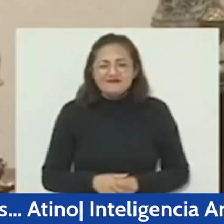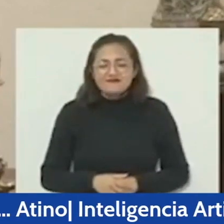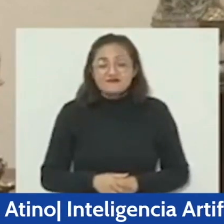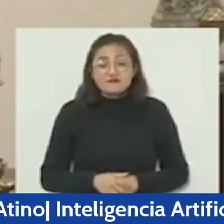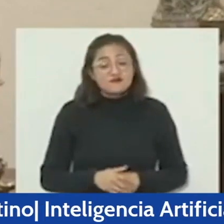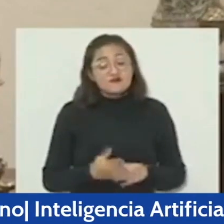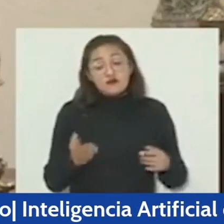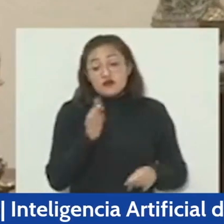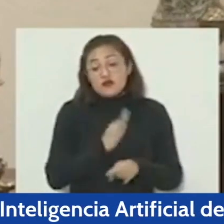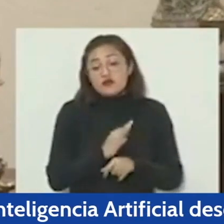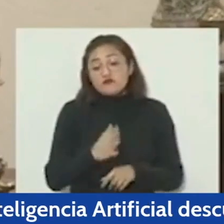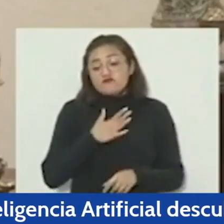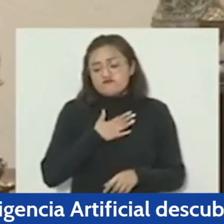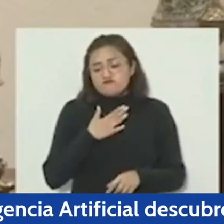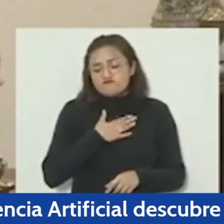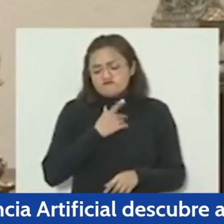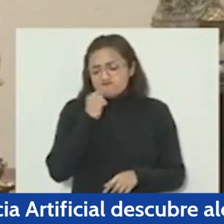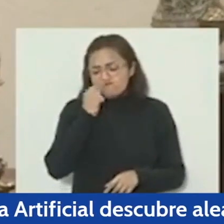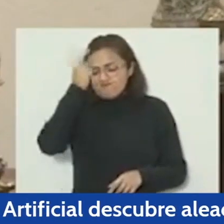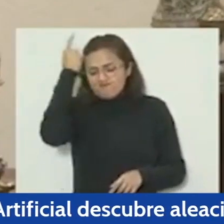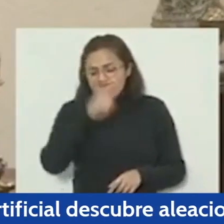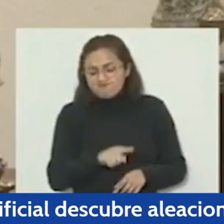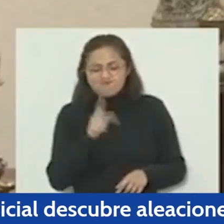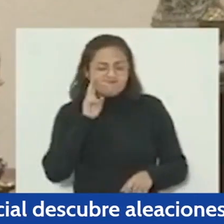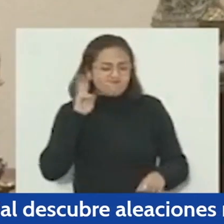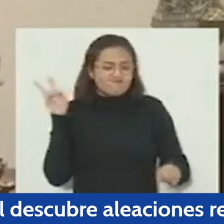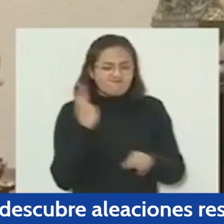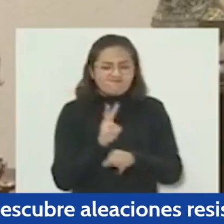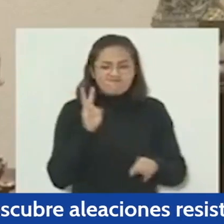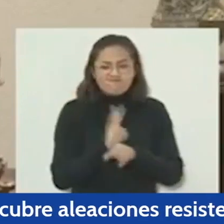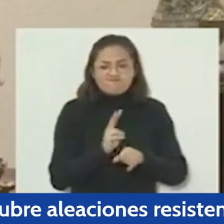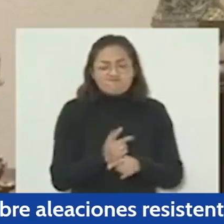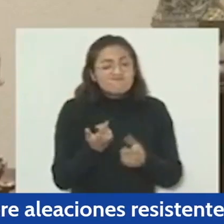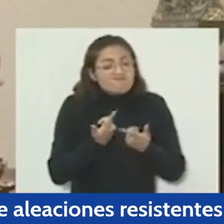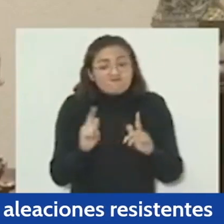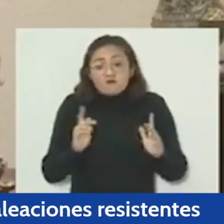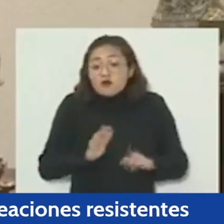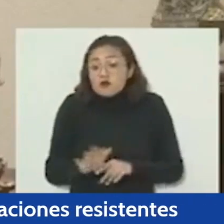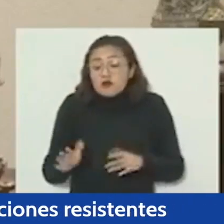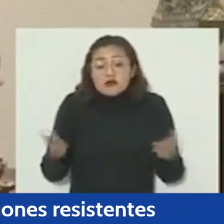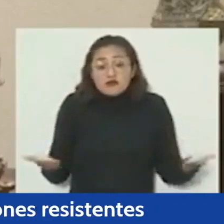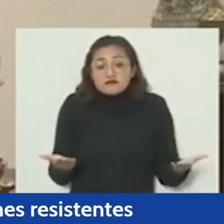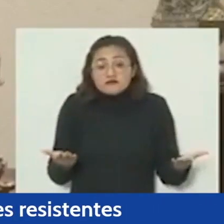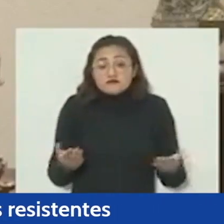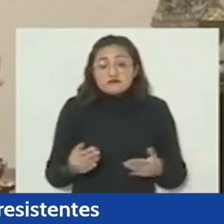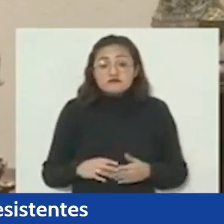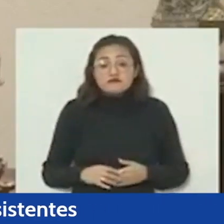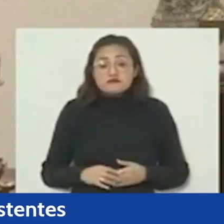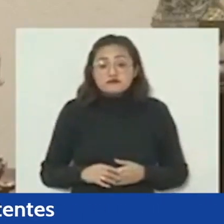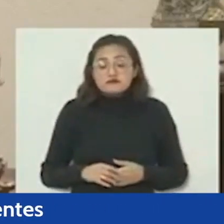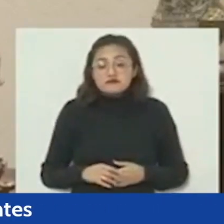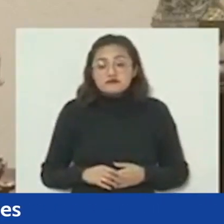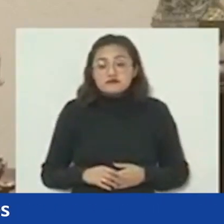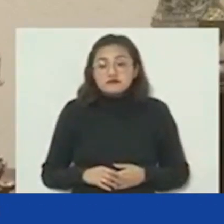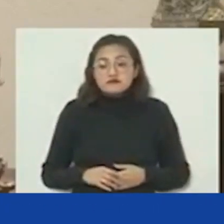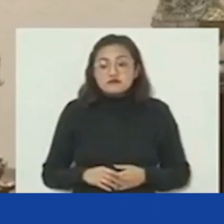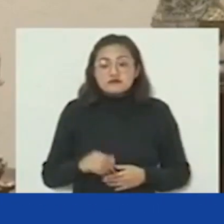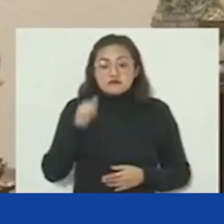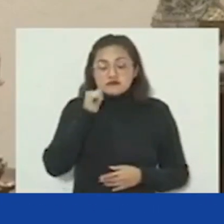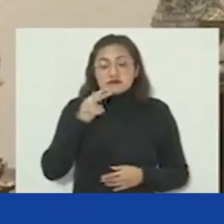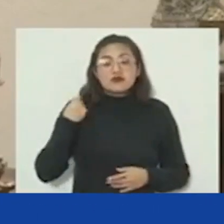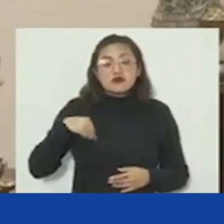Todas nuestras fuerzas del orden están pendientes de cualquier hecho y siempre